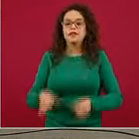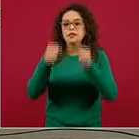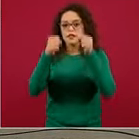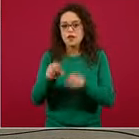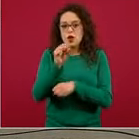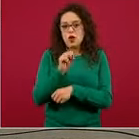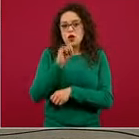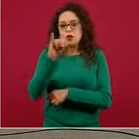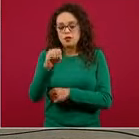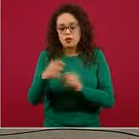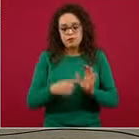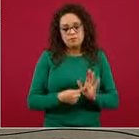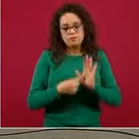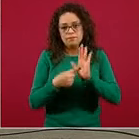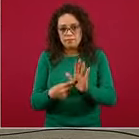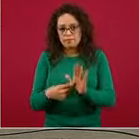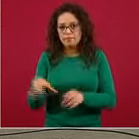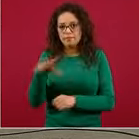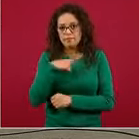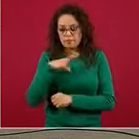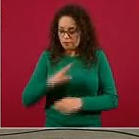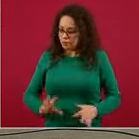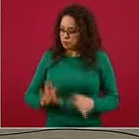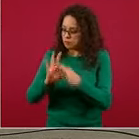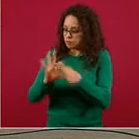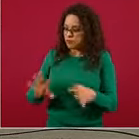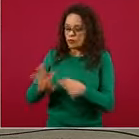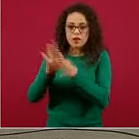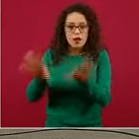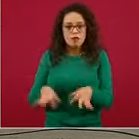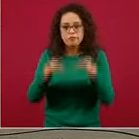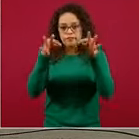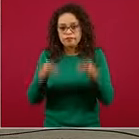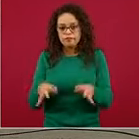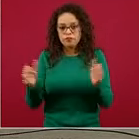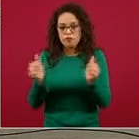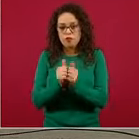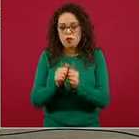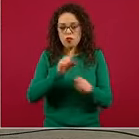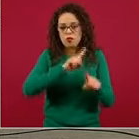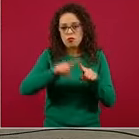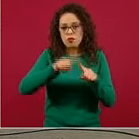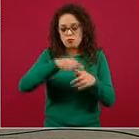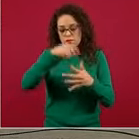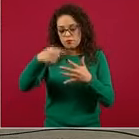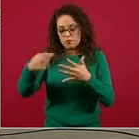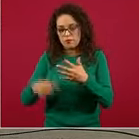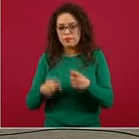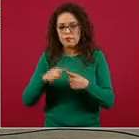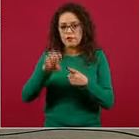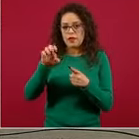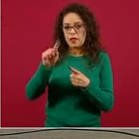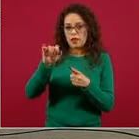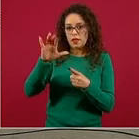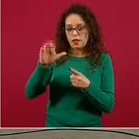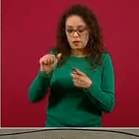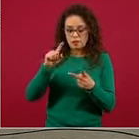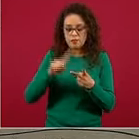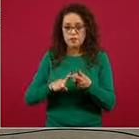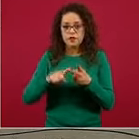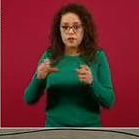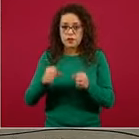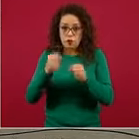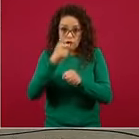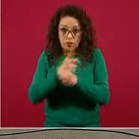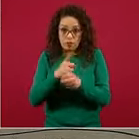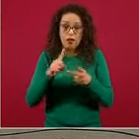protocolos de los ensayos estén acordes a los diferentes principios éticos, principios de seguridad, y que por